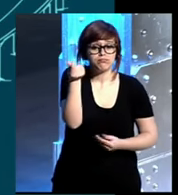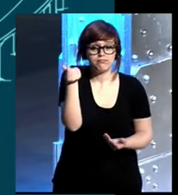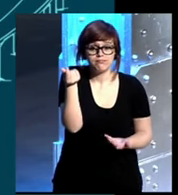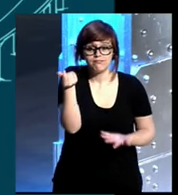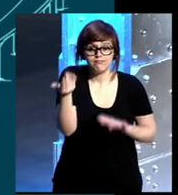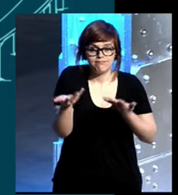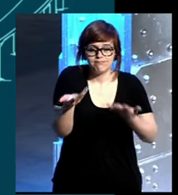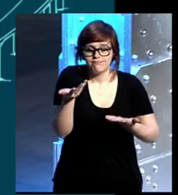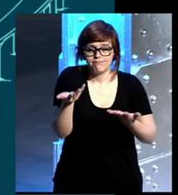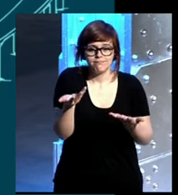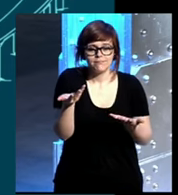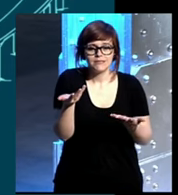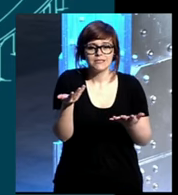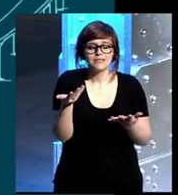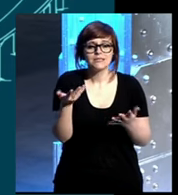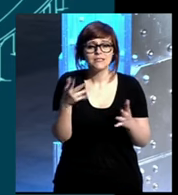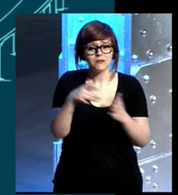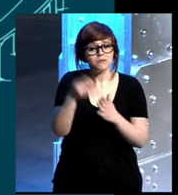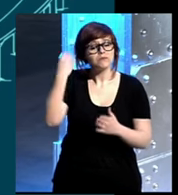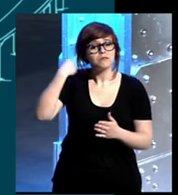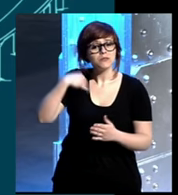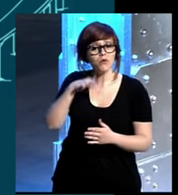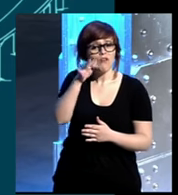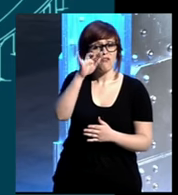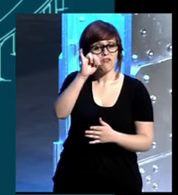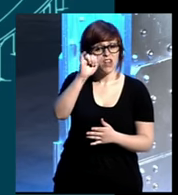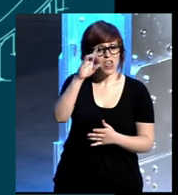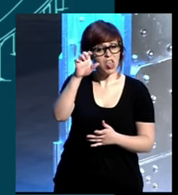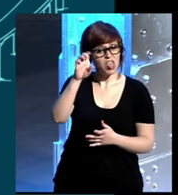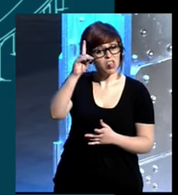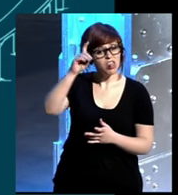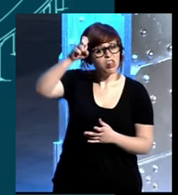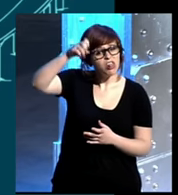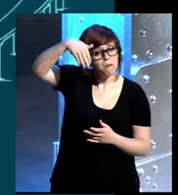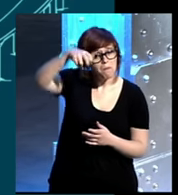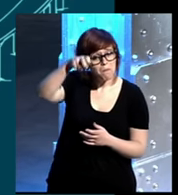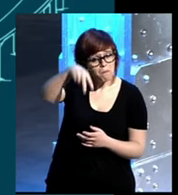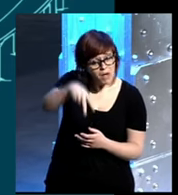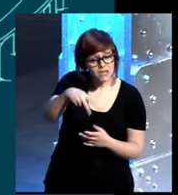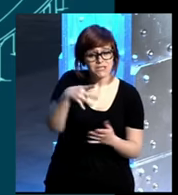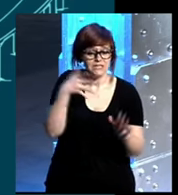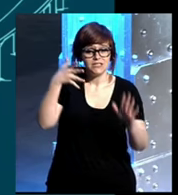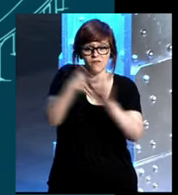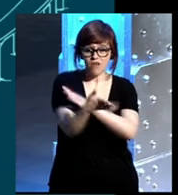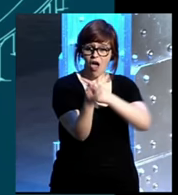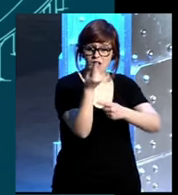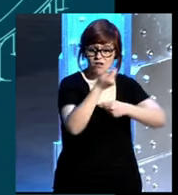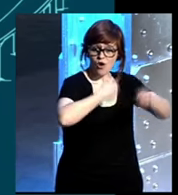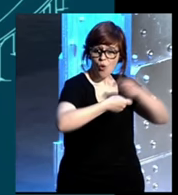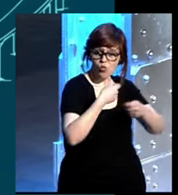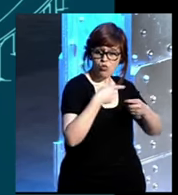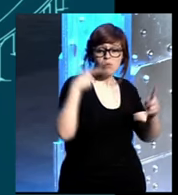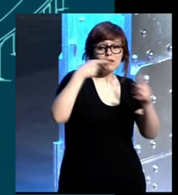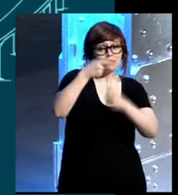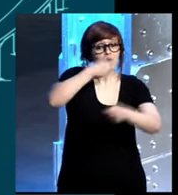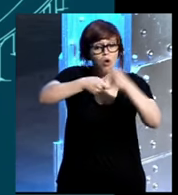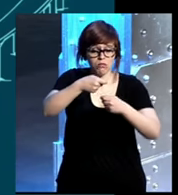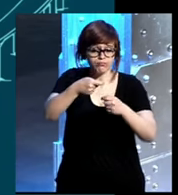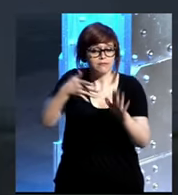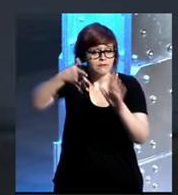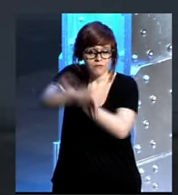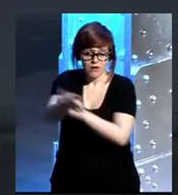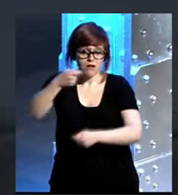voy a referir en un momento a lo que decía Milton Friedman. El business del business es hacer business. Lo que pasa es que con tu automatización